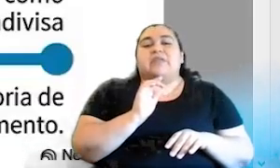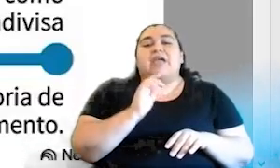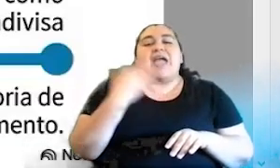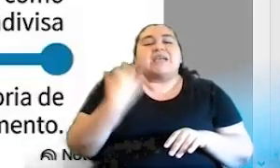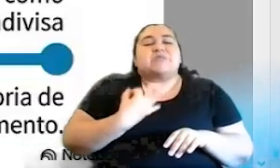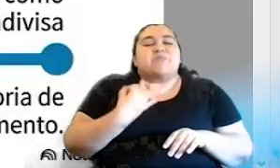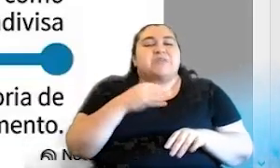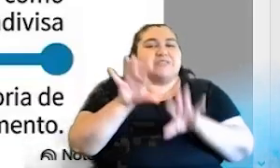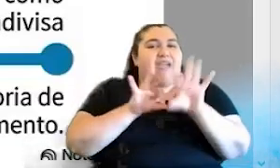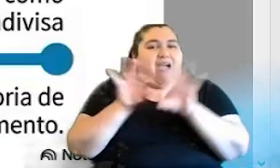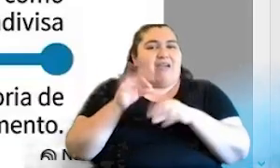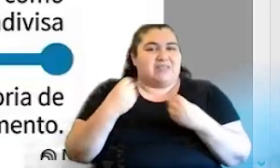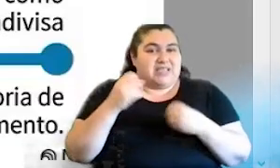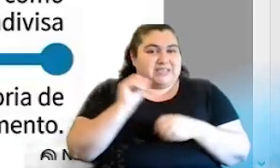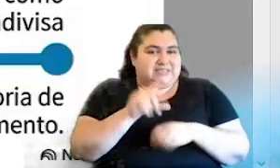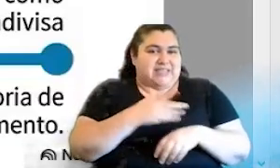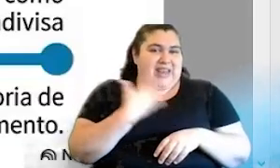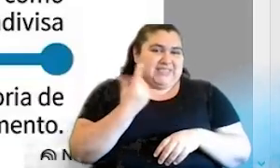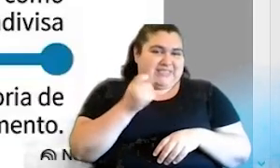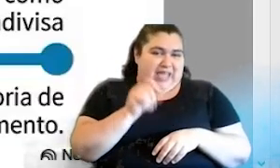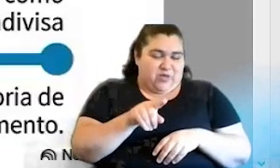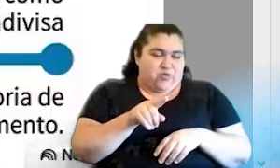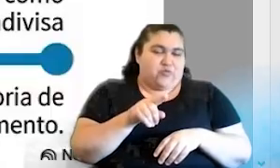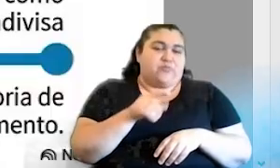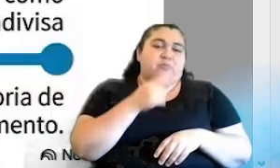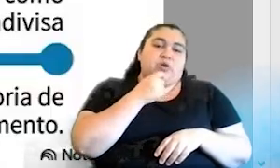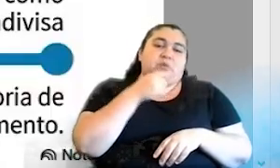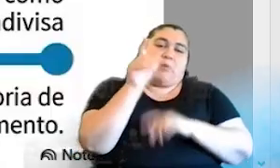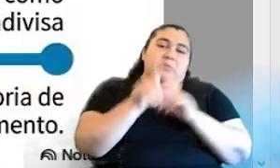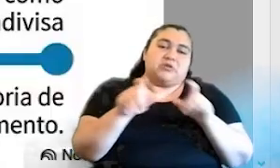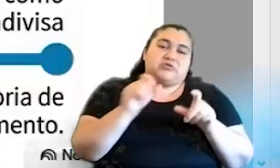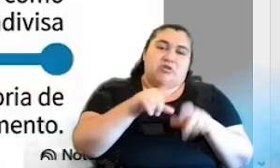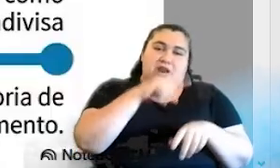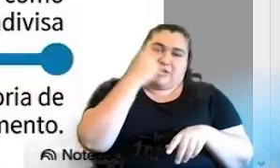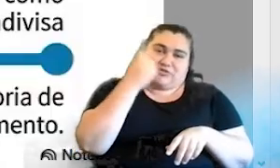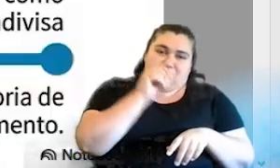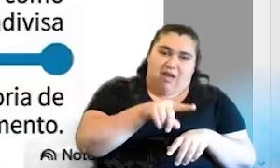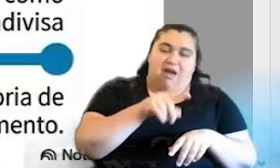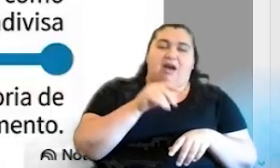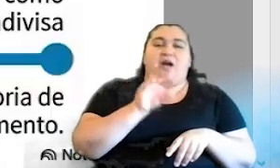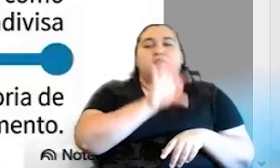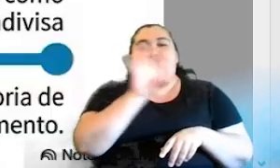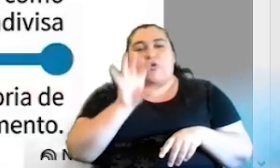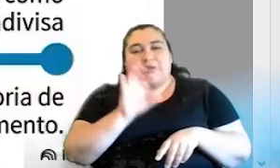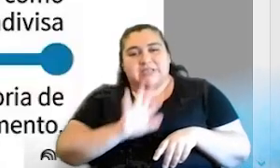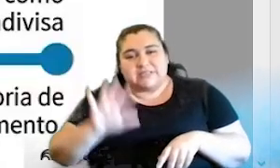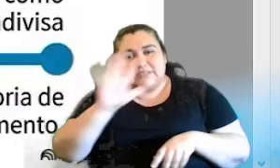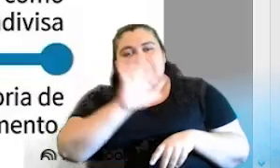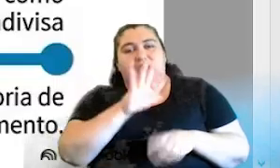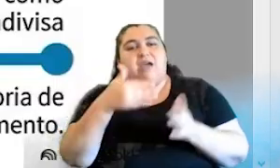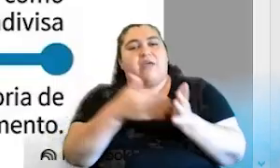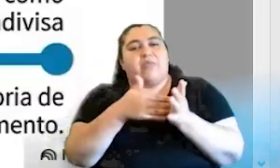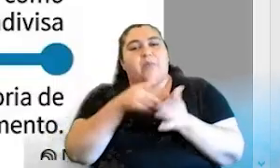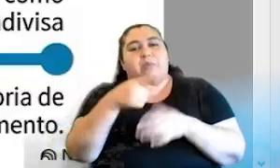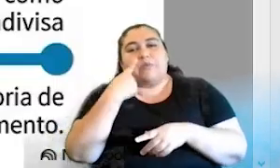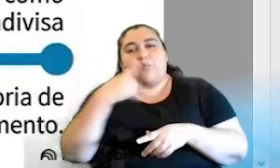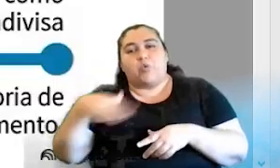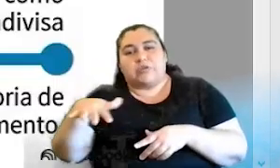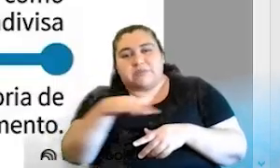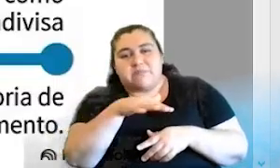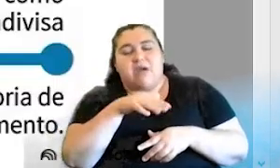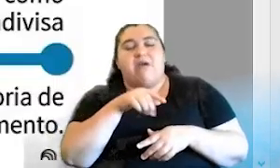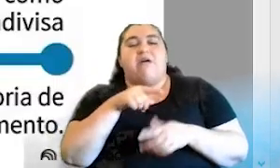representantes oficiales del Estado, ya sean el Estado nacional, el Estado provincial, el Estado municipal o